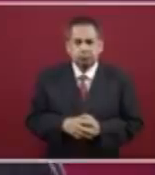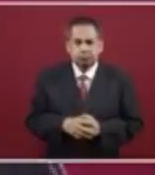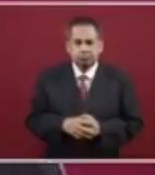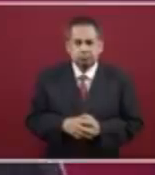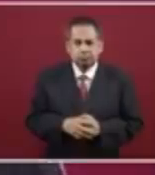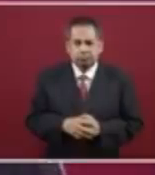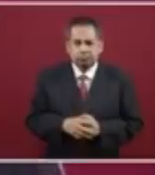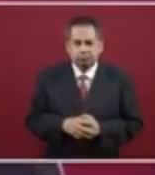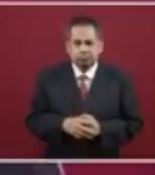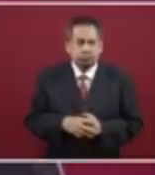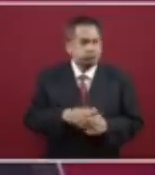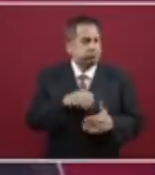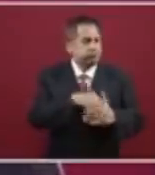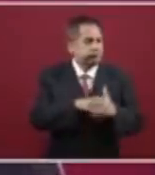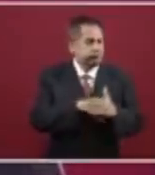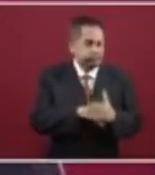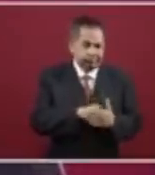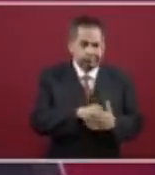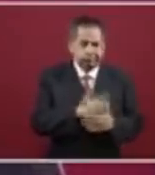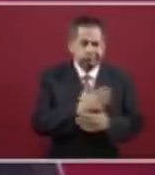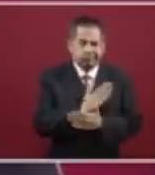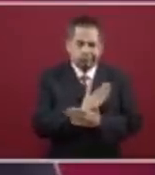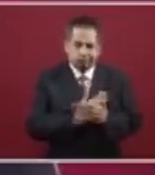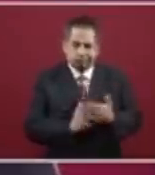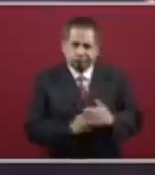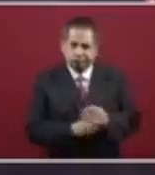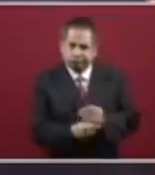les llamaban moches,